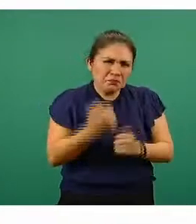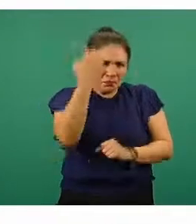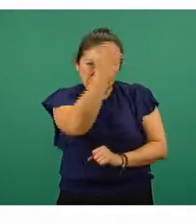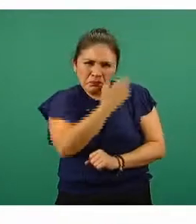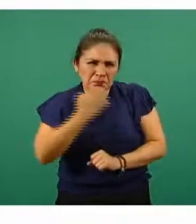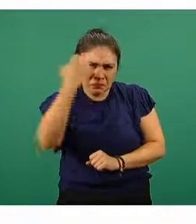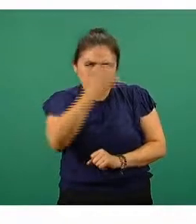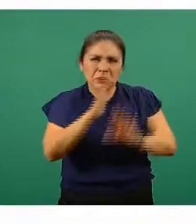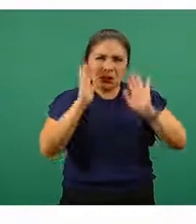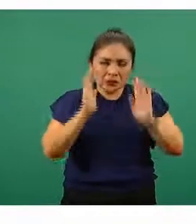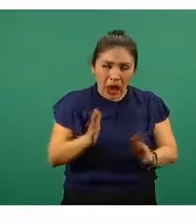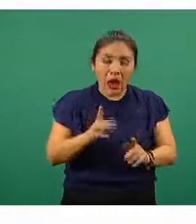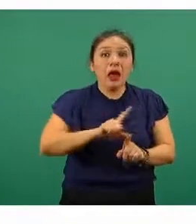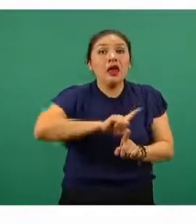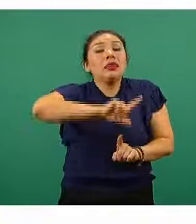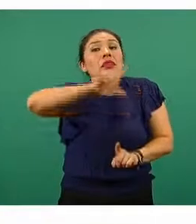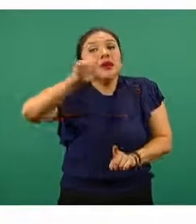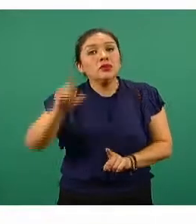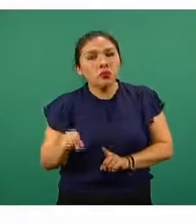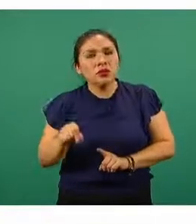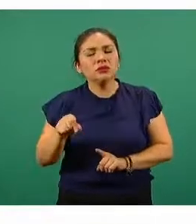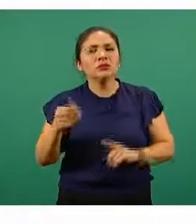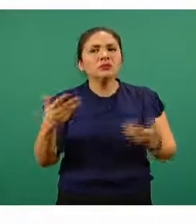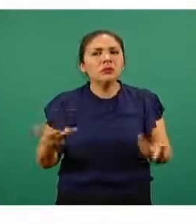de este proceso de observación